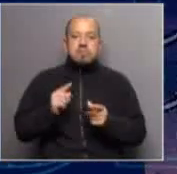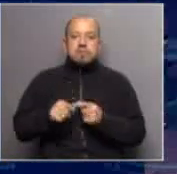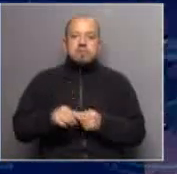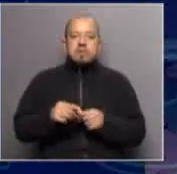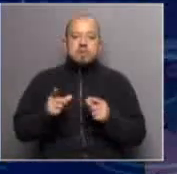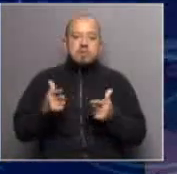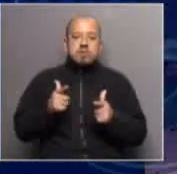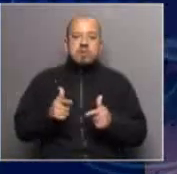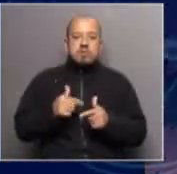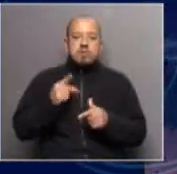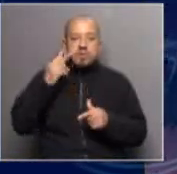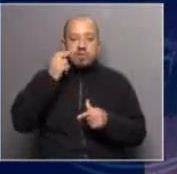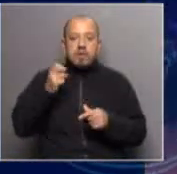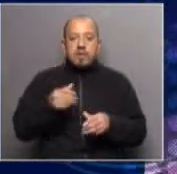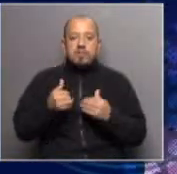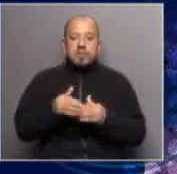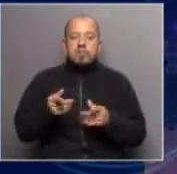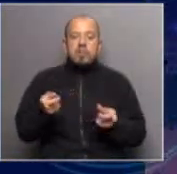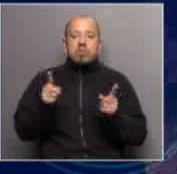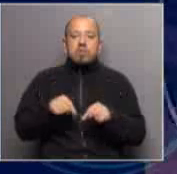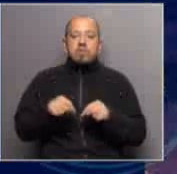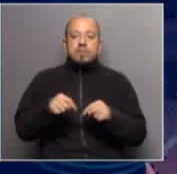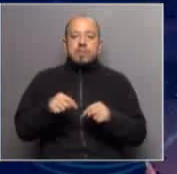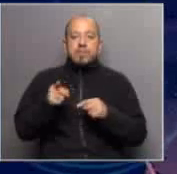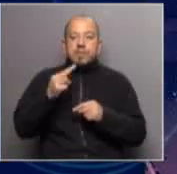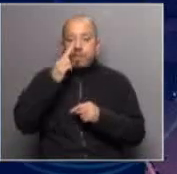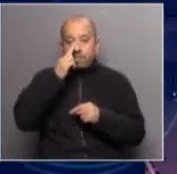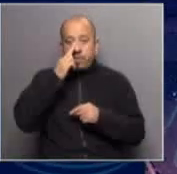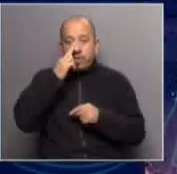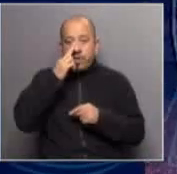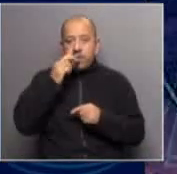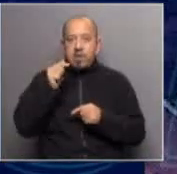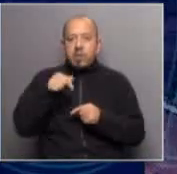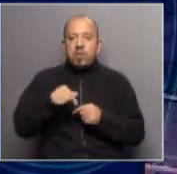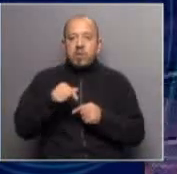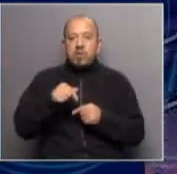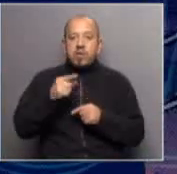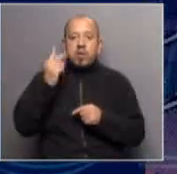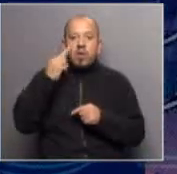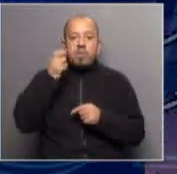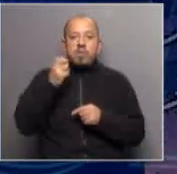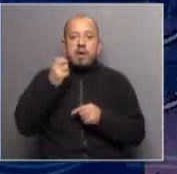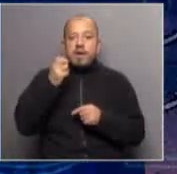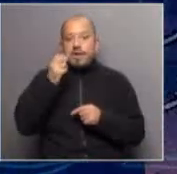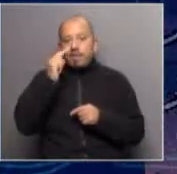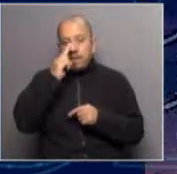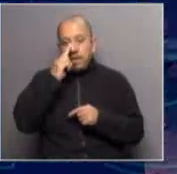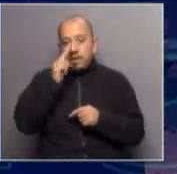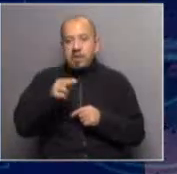contagios y todos los bares empezamos a abrir. Bueno, surgió la panadería y hoy somos un bar panadería, panadería